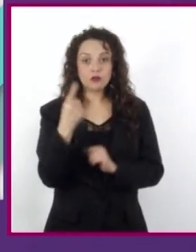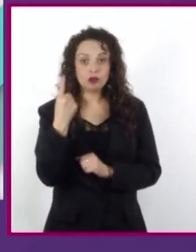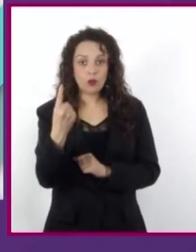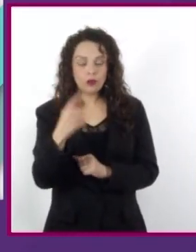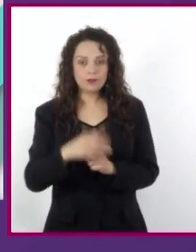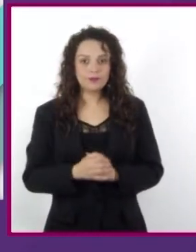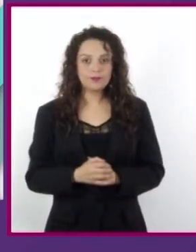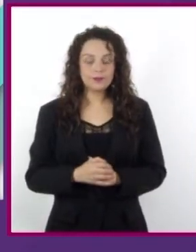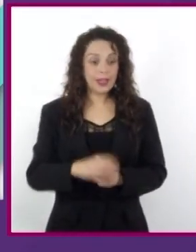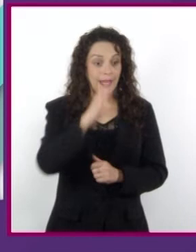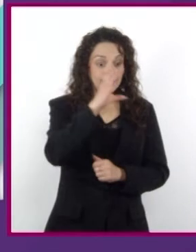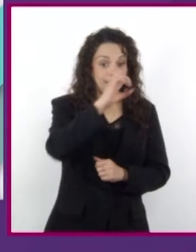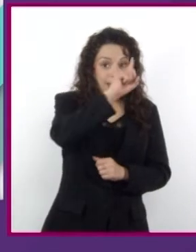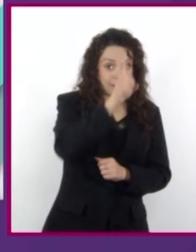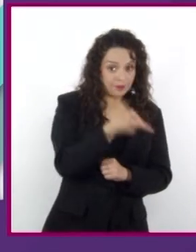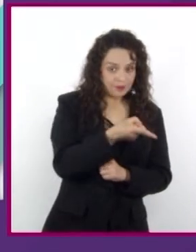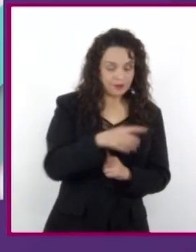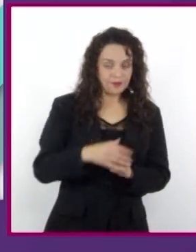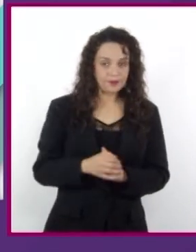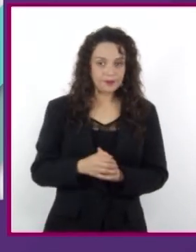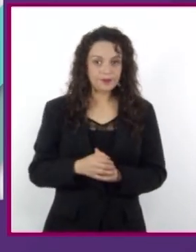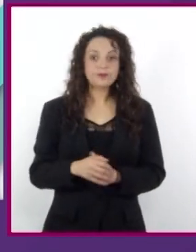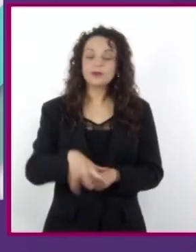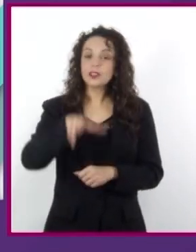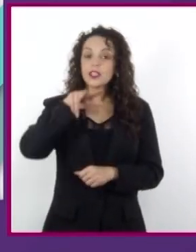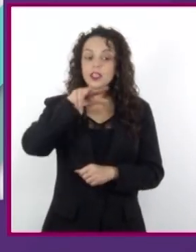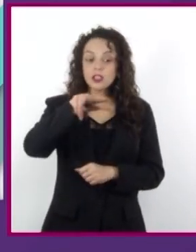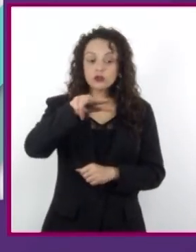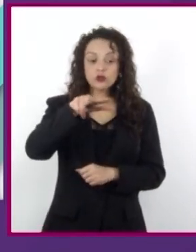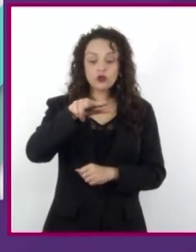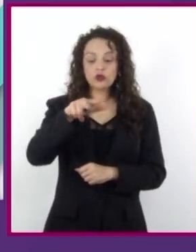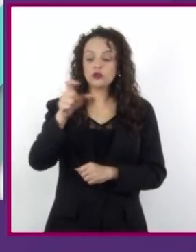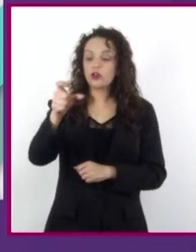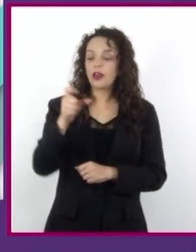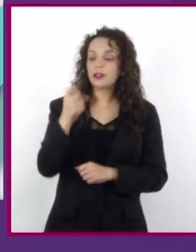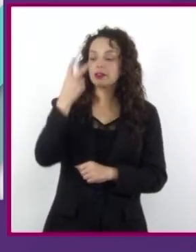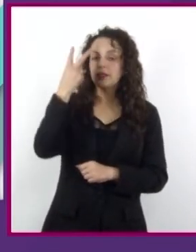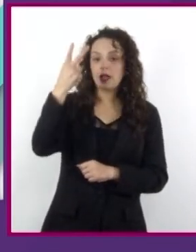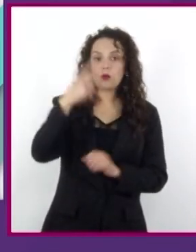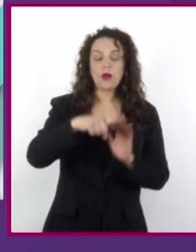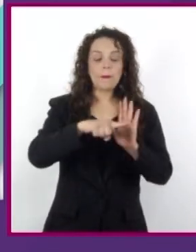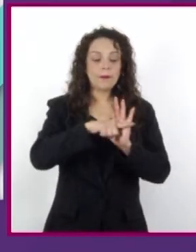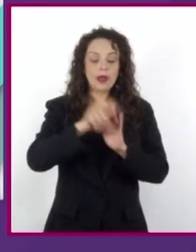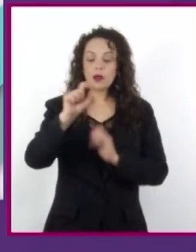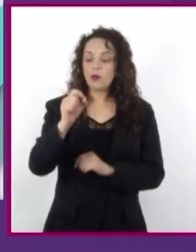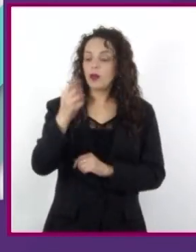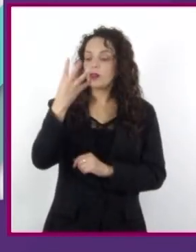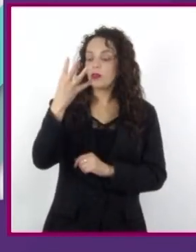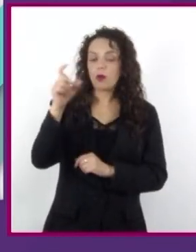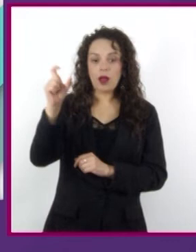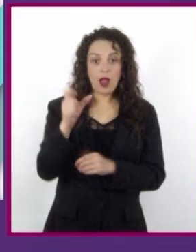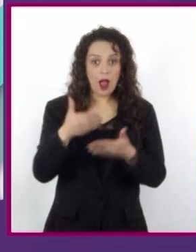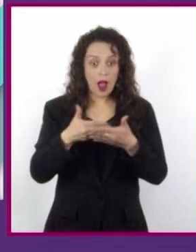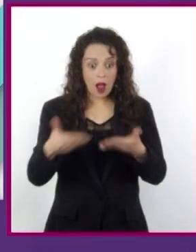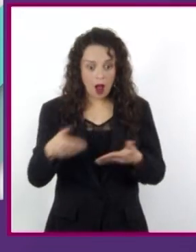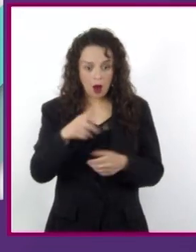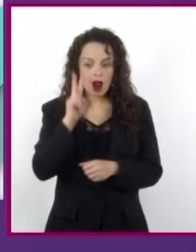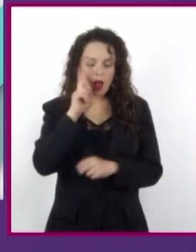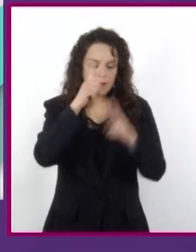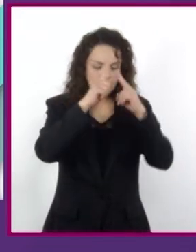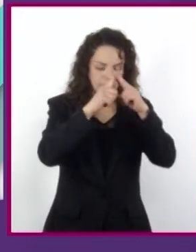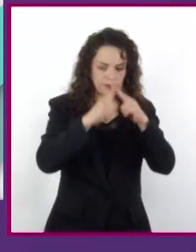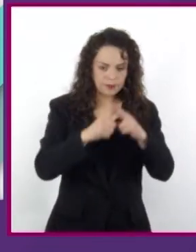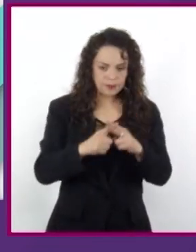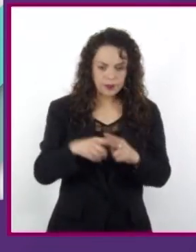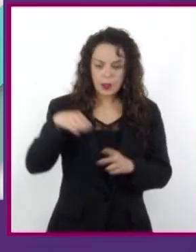Inciso C, 18x al cuadrado menos 24x. Ahora realicemos el cálculo del